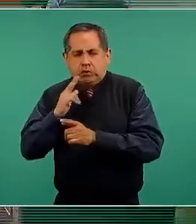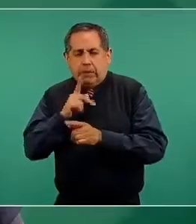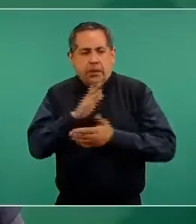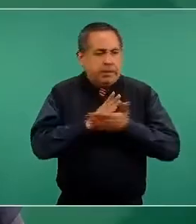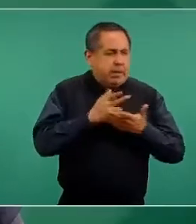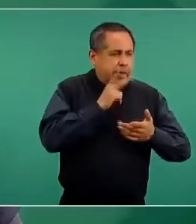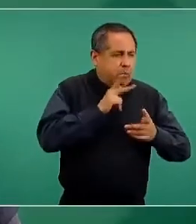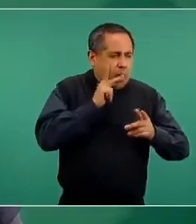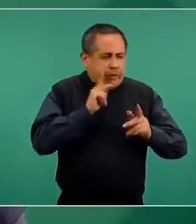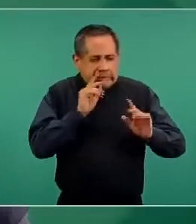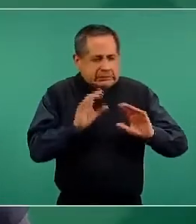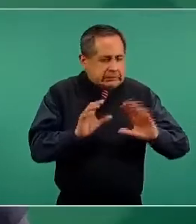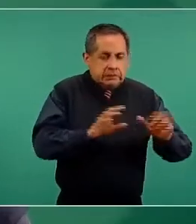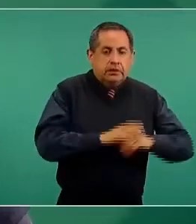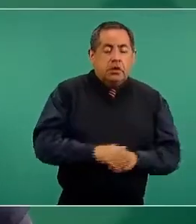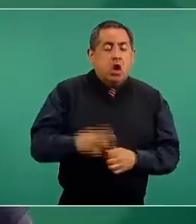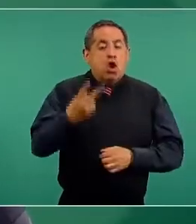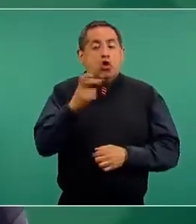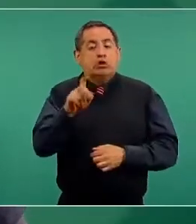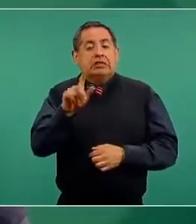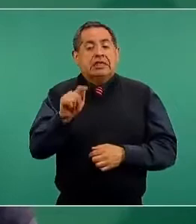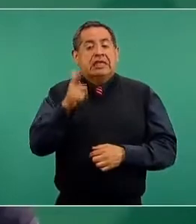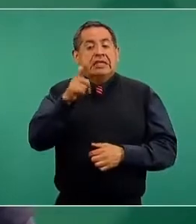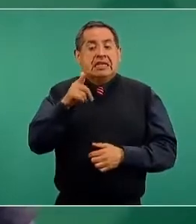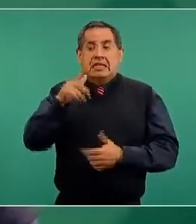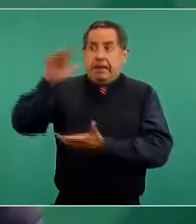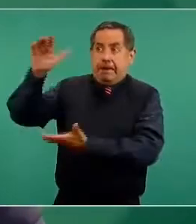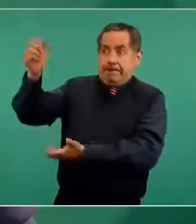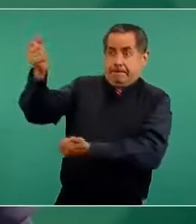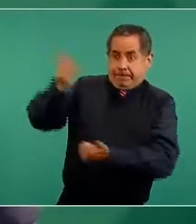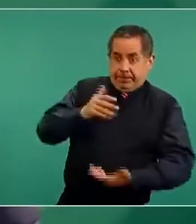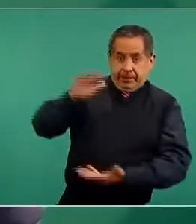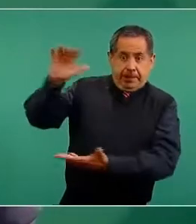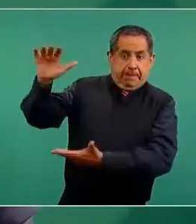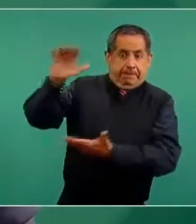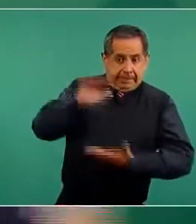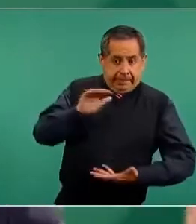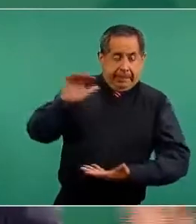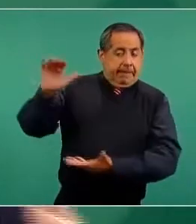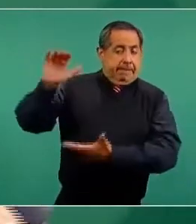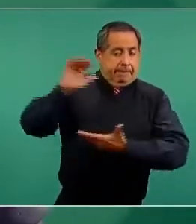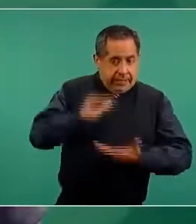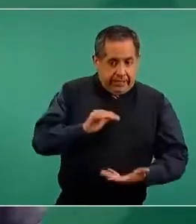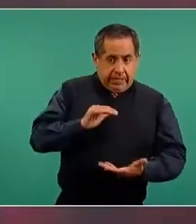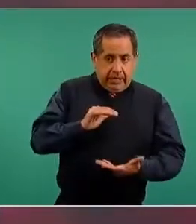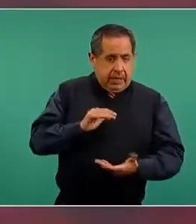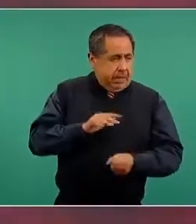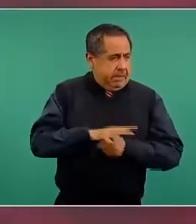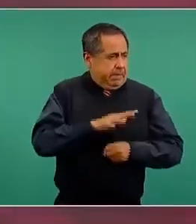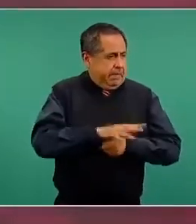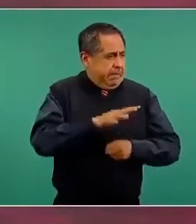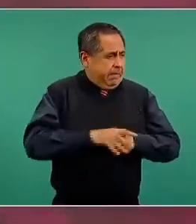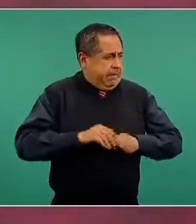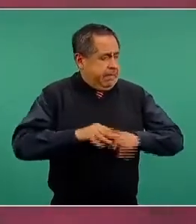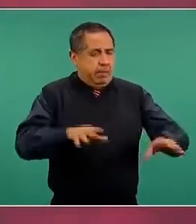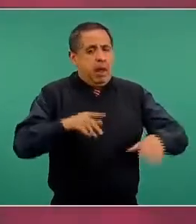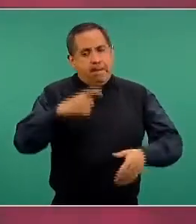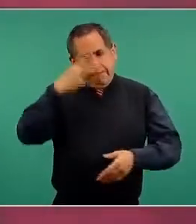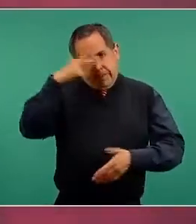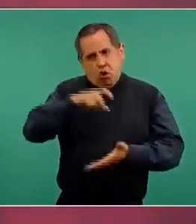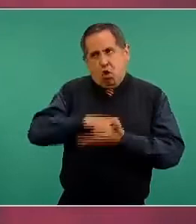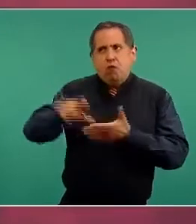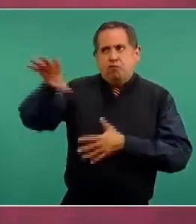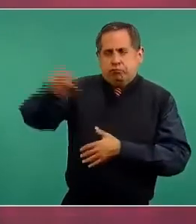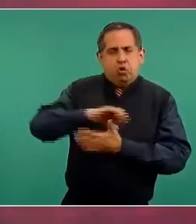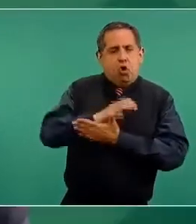ser usado para la calibración. 277 embarques como este tendrán que llegar para suplir a lo que contrató México y